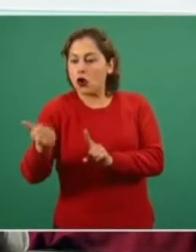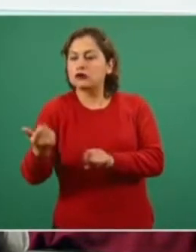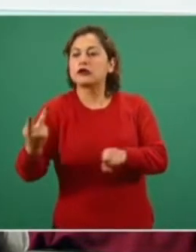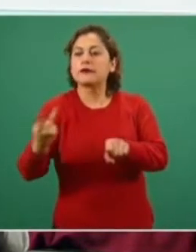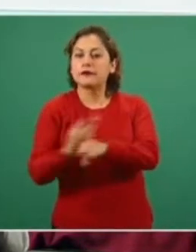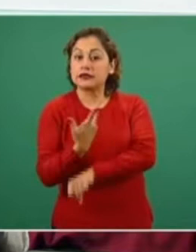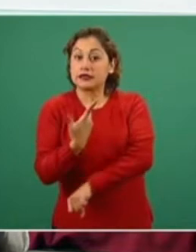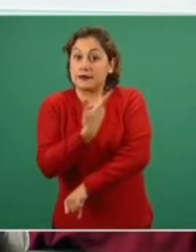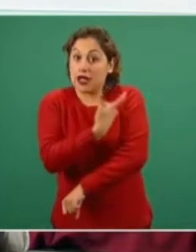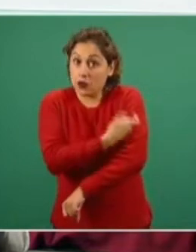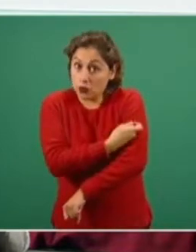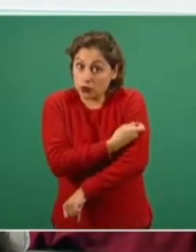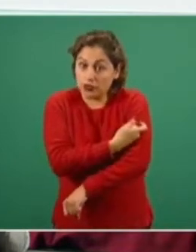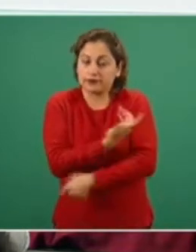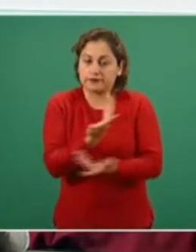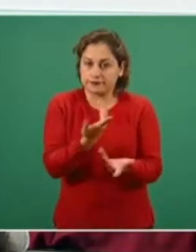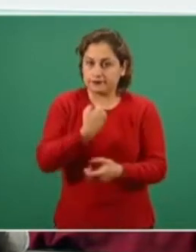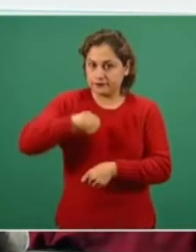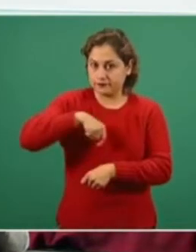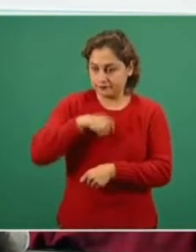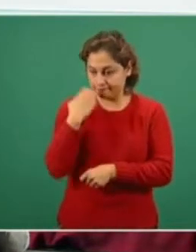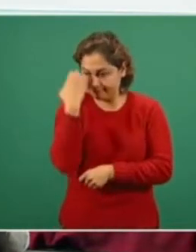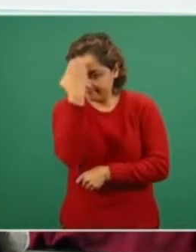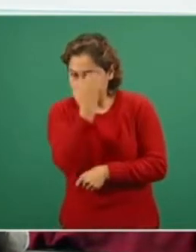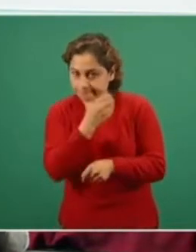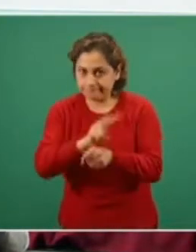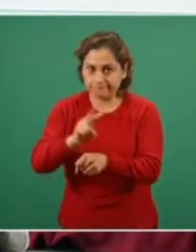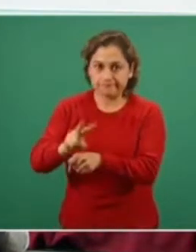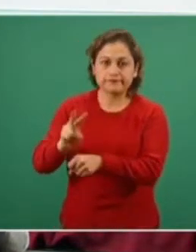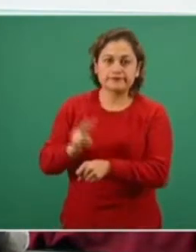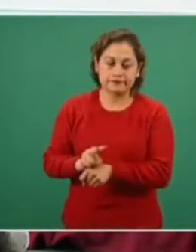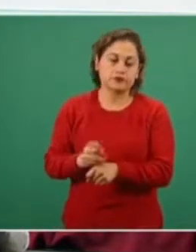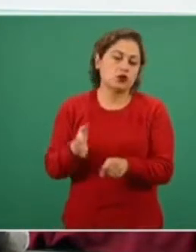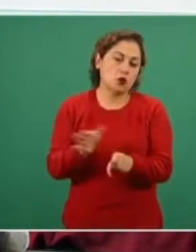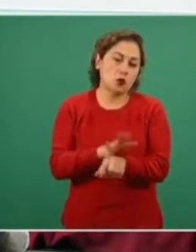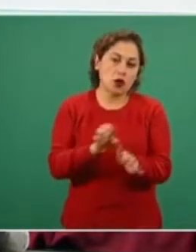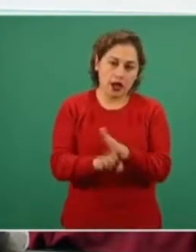vacunación. En este caso, y como lo mencionaba el doctor